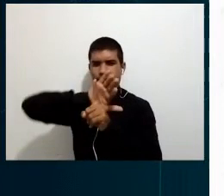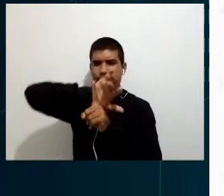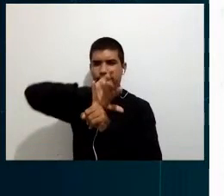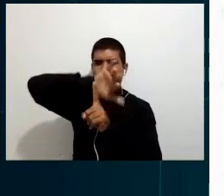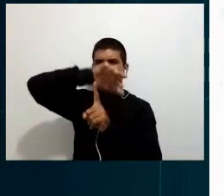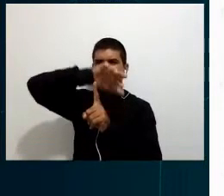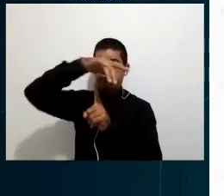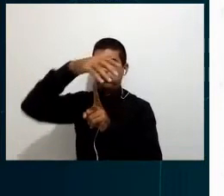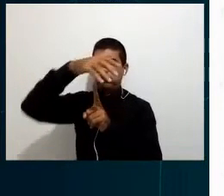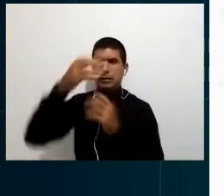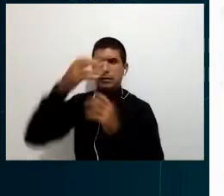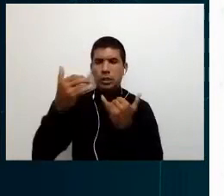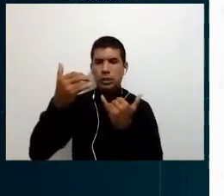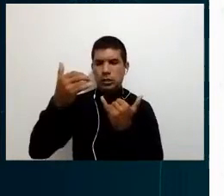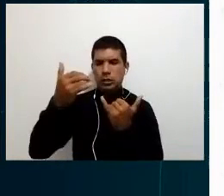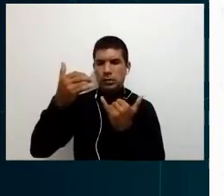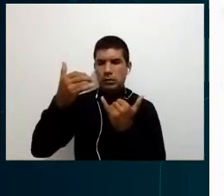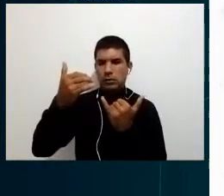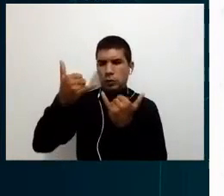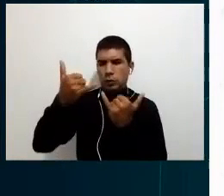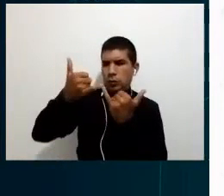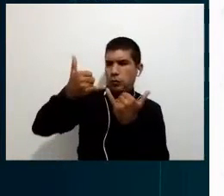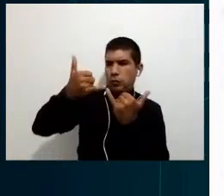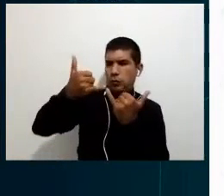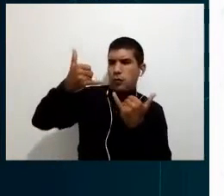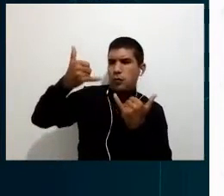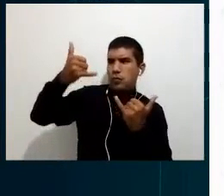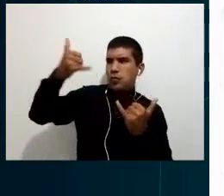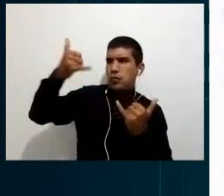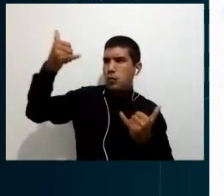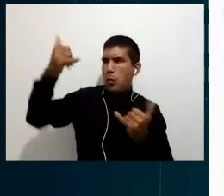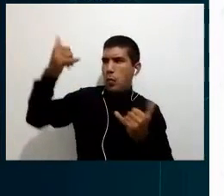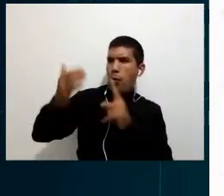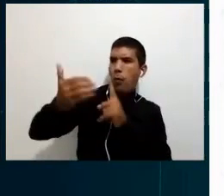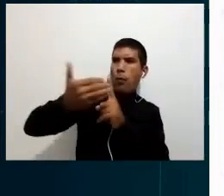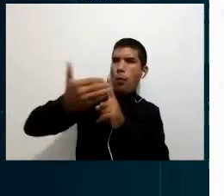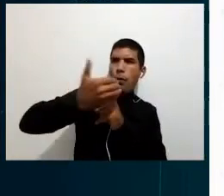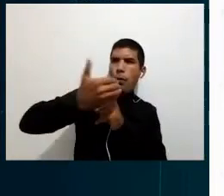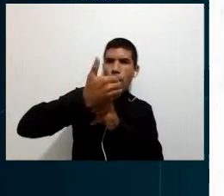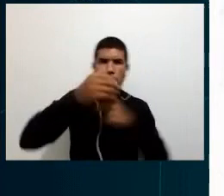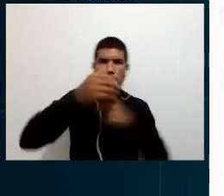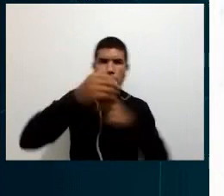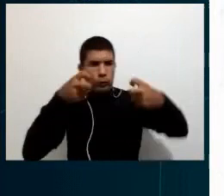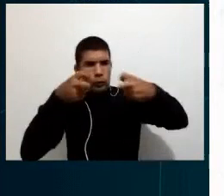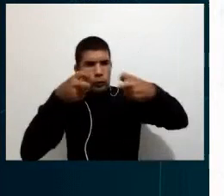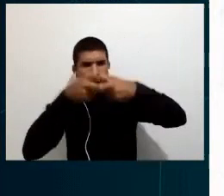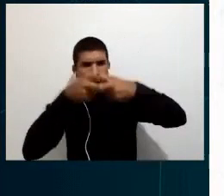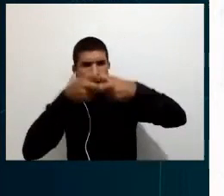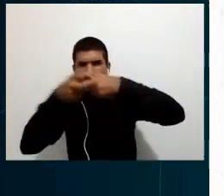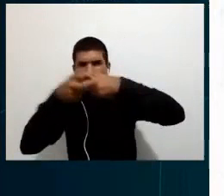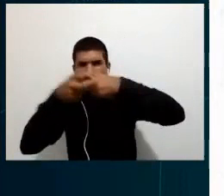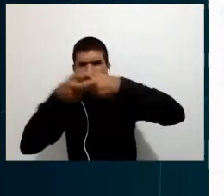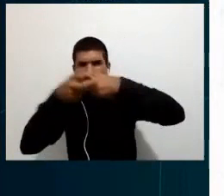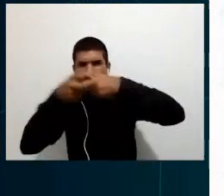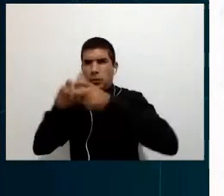en la atmósfera, en la capa de ozono, debido pues al calentamiento global que nos produciría este